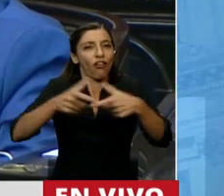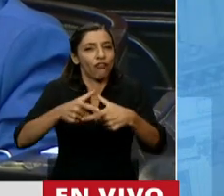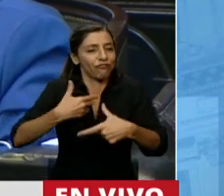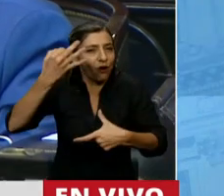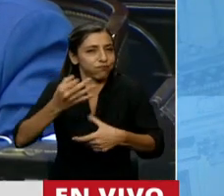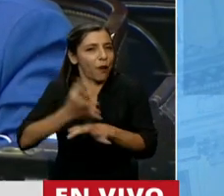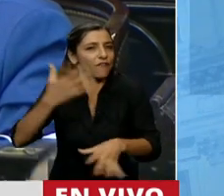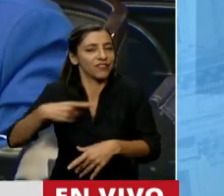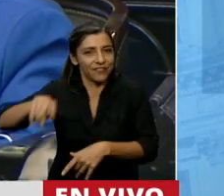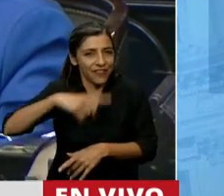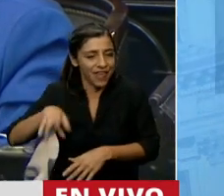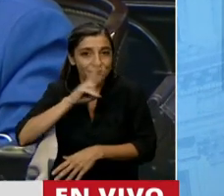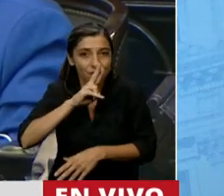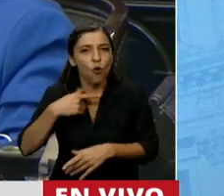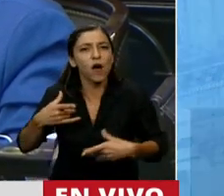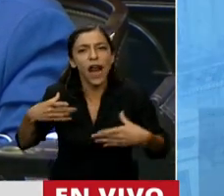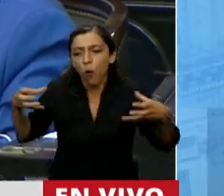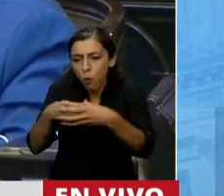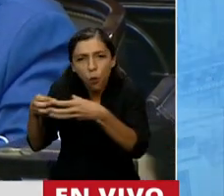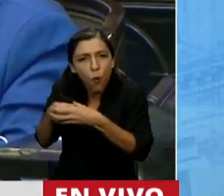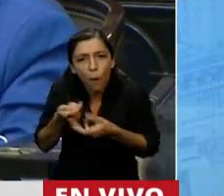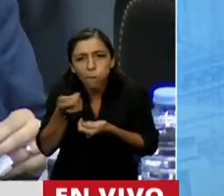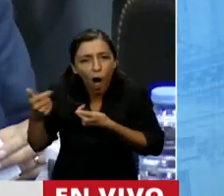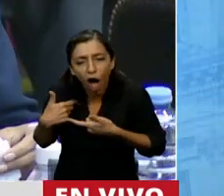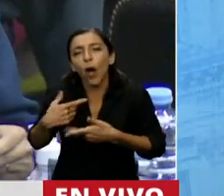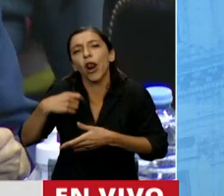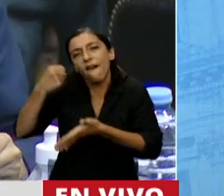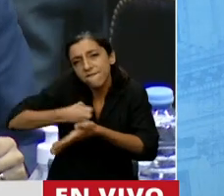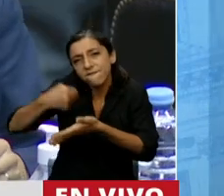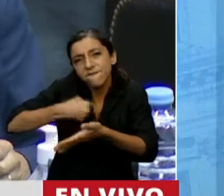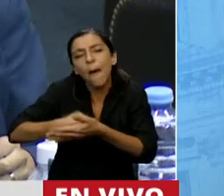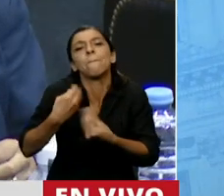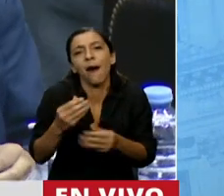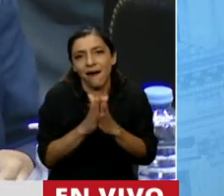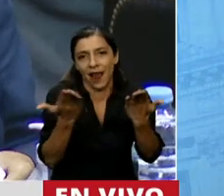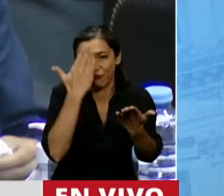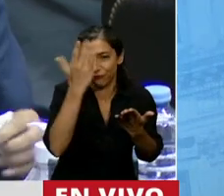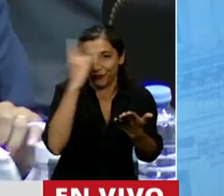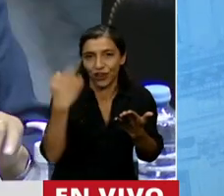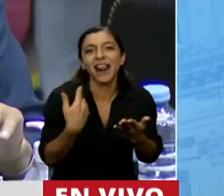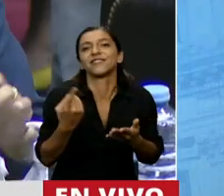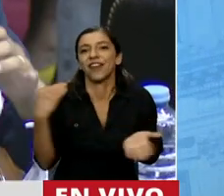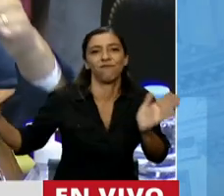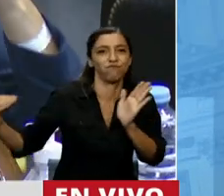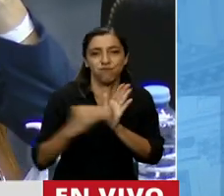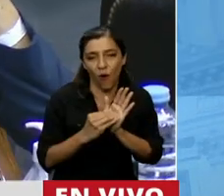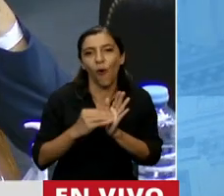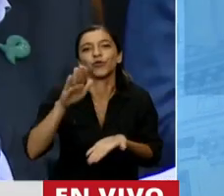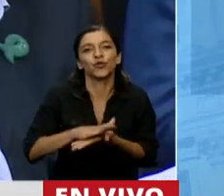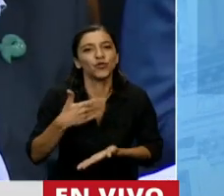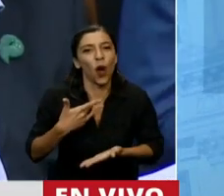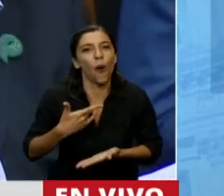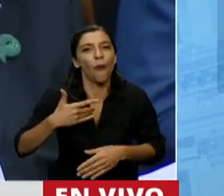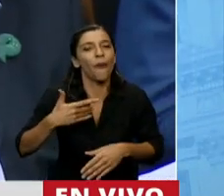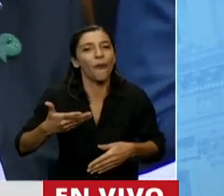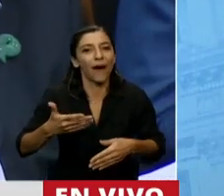intensa que se opuso a que la cláusula en la Constitución fuera el derecho del niño por nacer, que